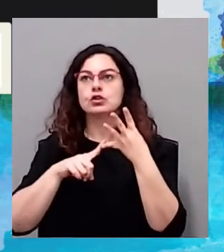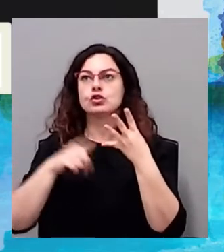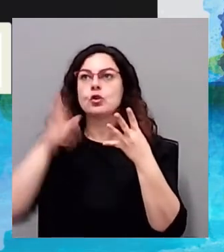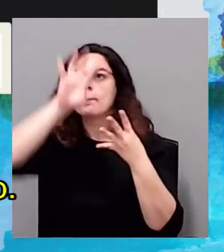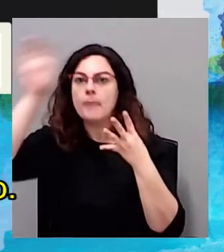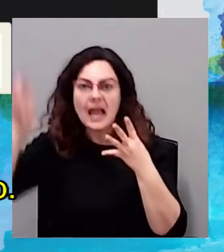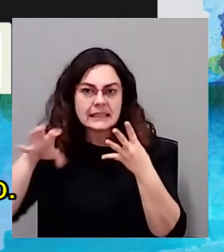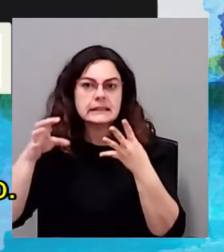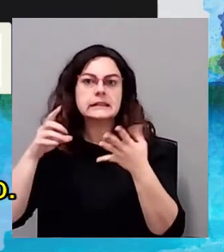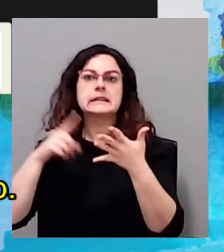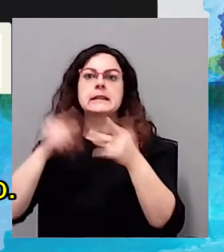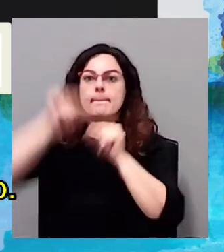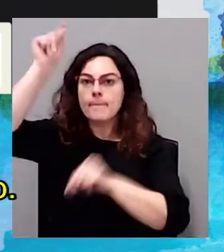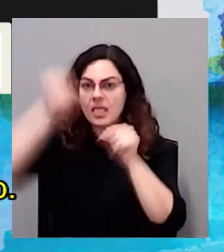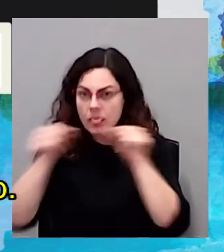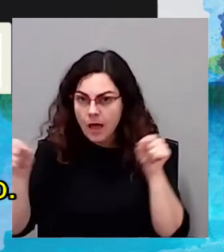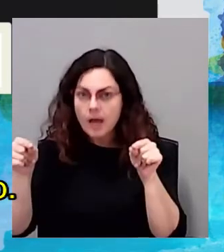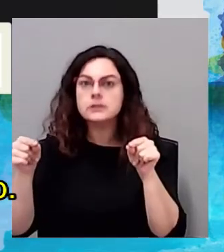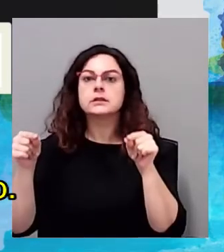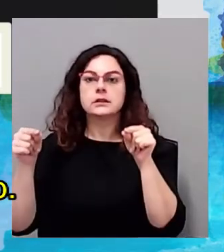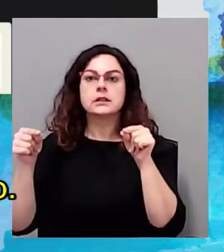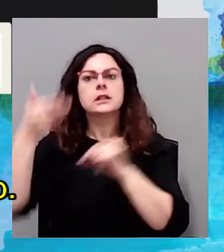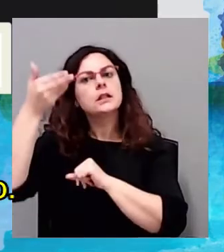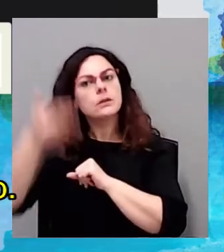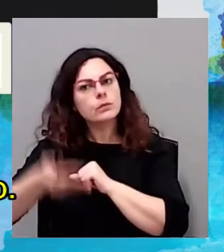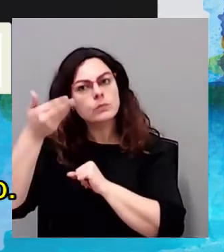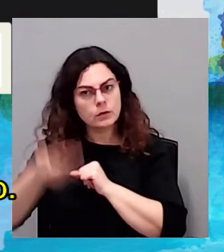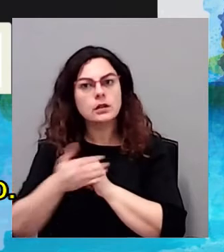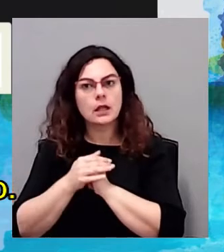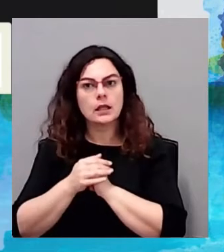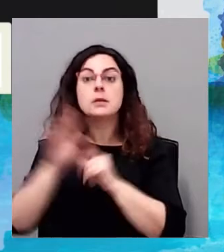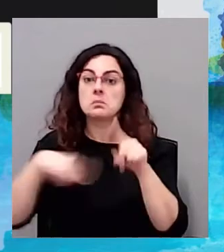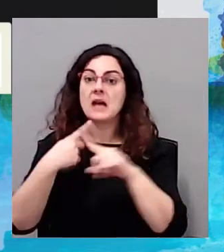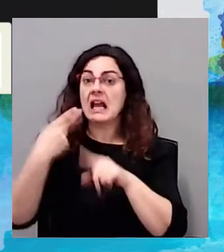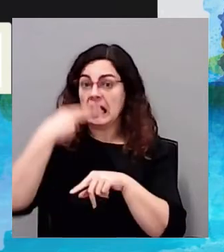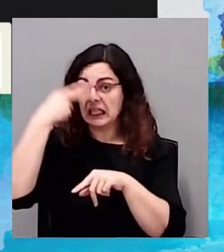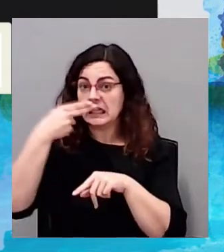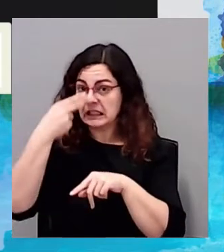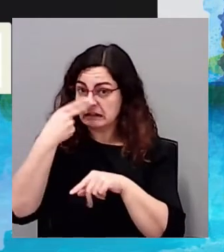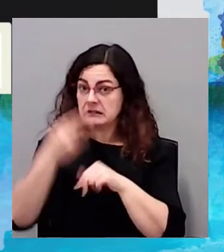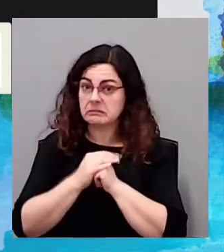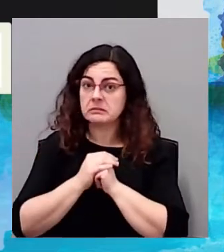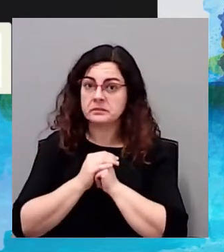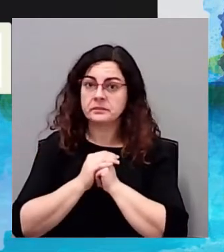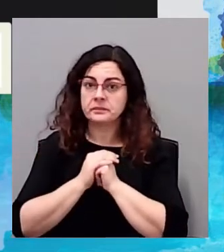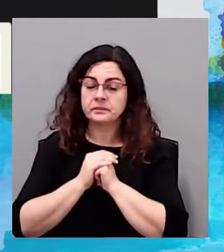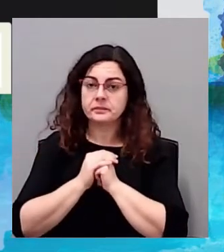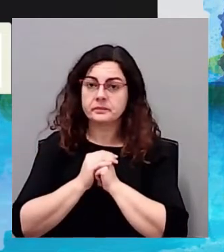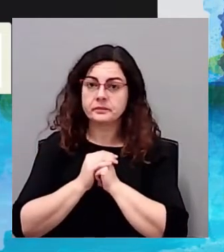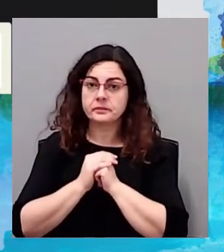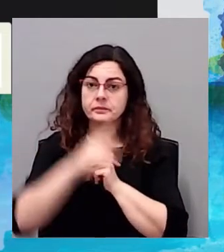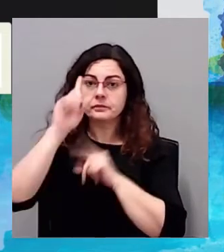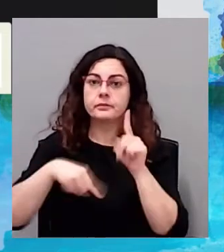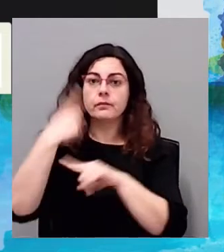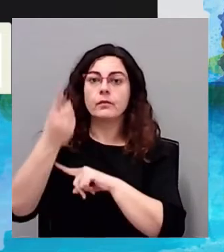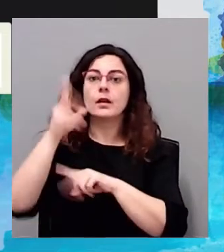medio, cuánto mide, eso es importante y normalmente es interesante ofrecerlo al principio. Luego, en obras